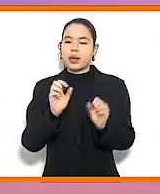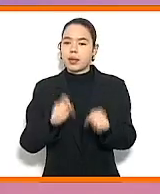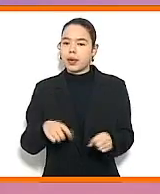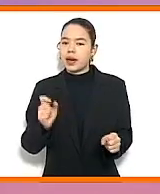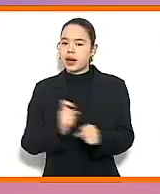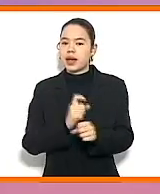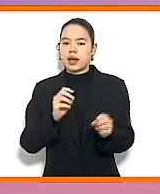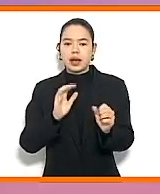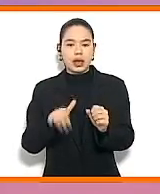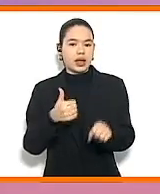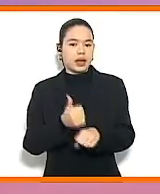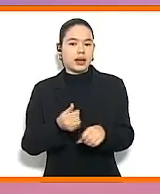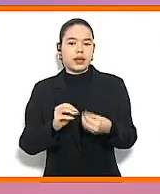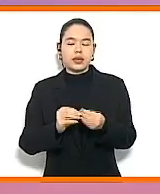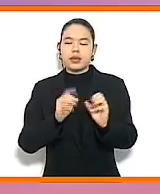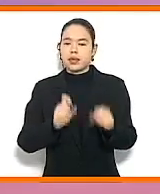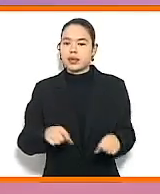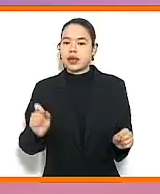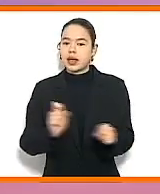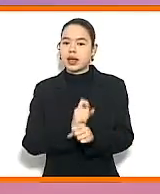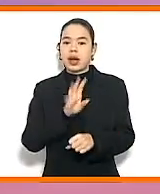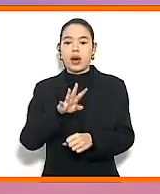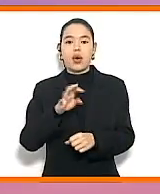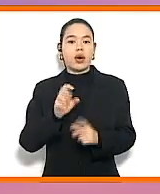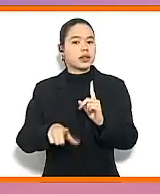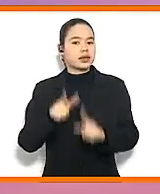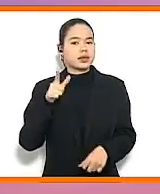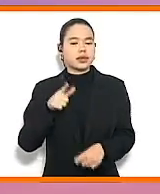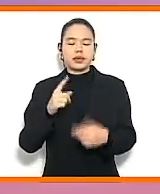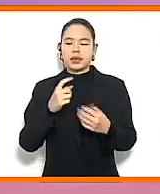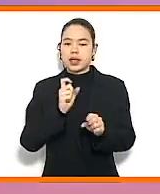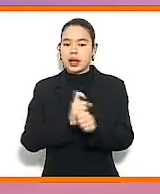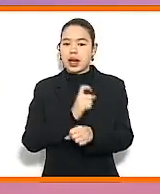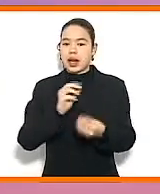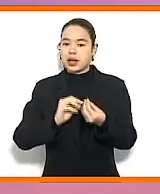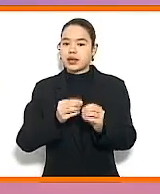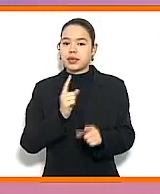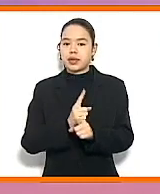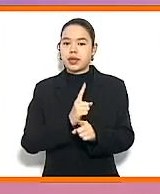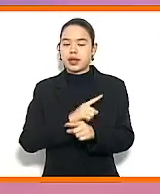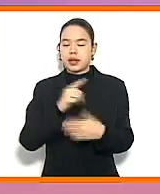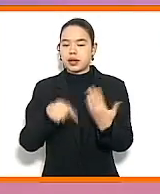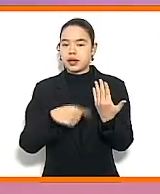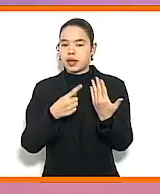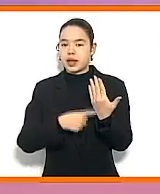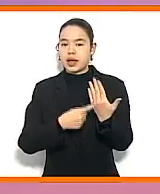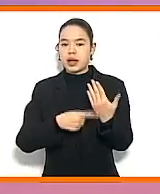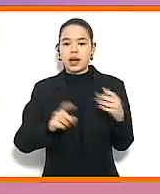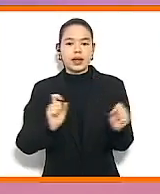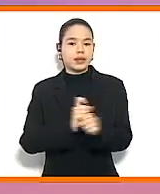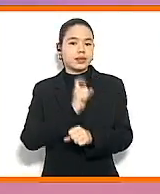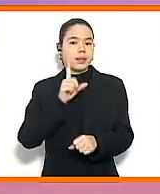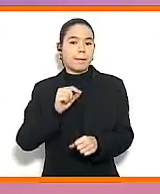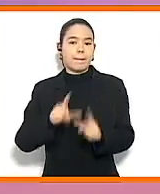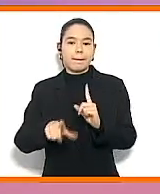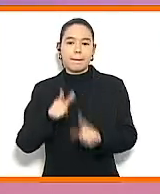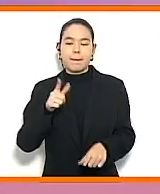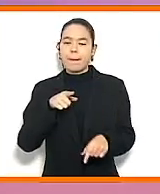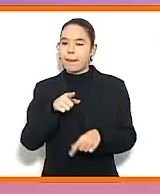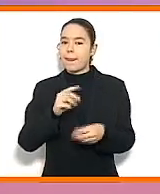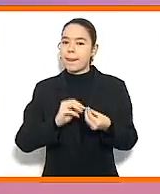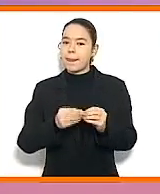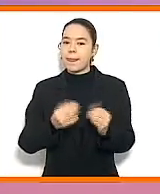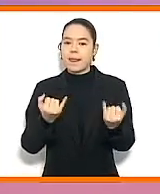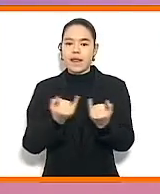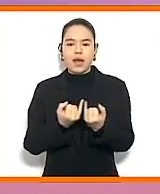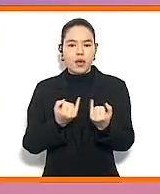el orden correcto, ganas 400 lempiras. Si aciertas tu número al revés, ganas 20 lempiras. Y si el número favorecido es par,